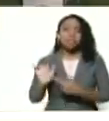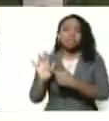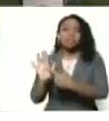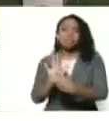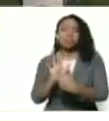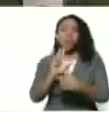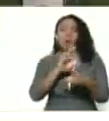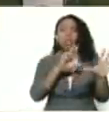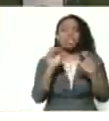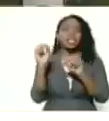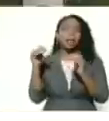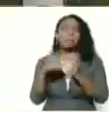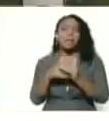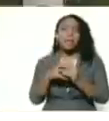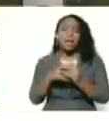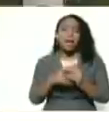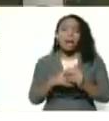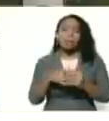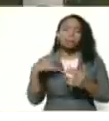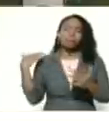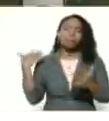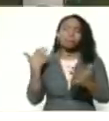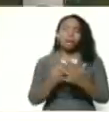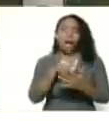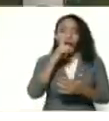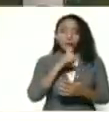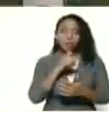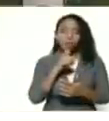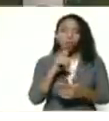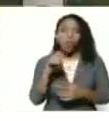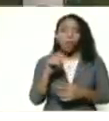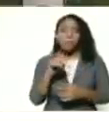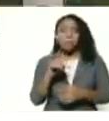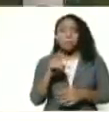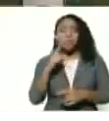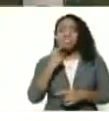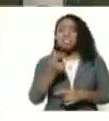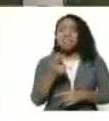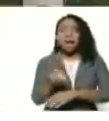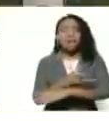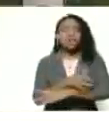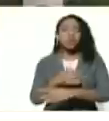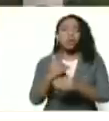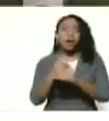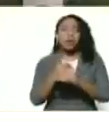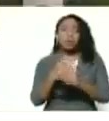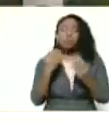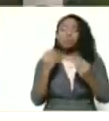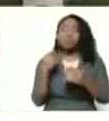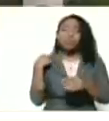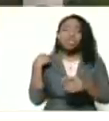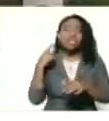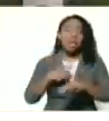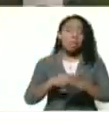80.000, hace años, como dice la canción, hace mucho tiempo ya, ¿verdad?, que nos los